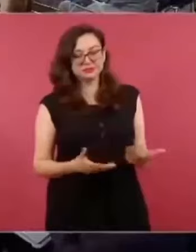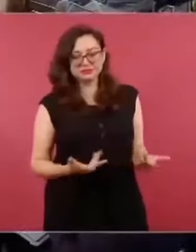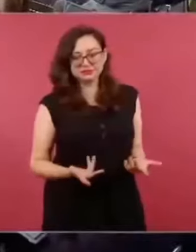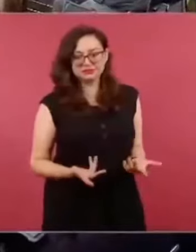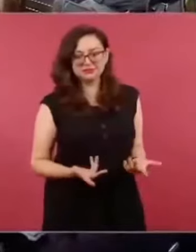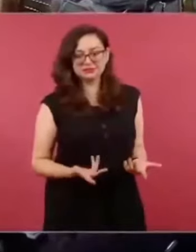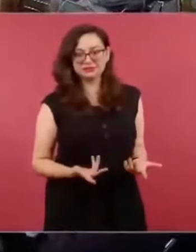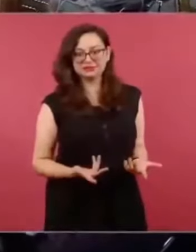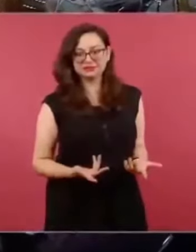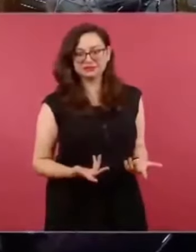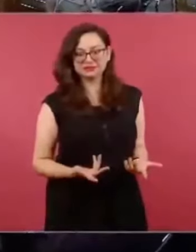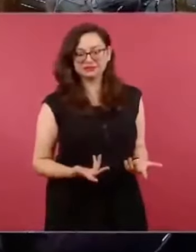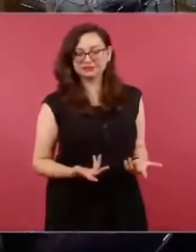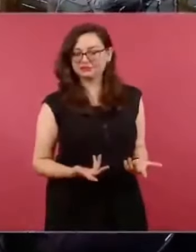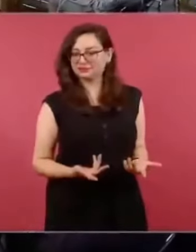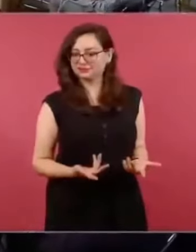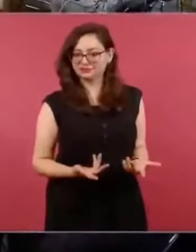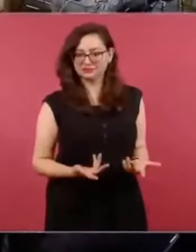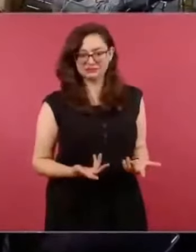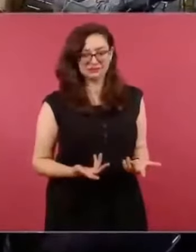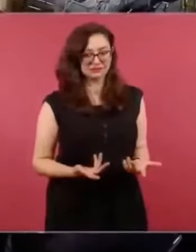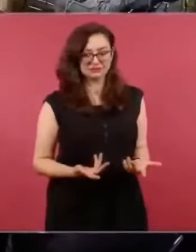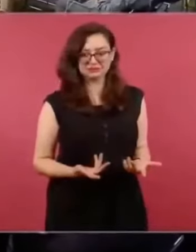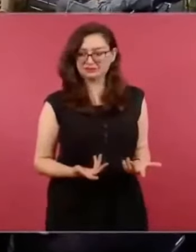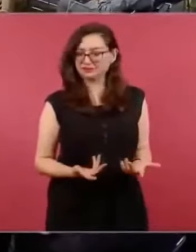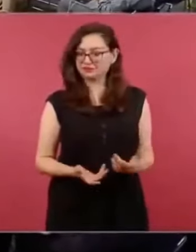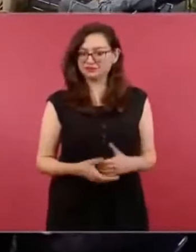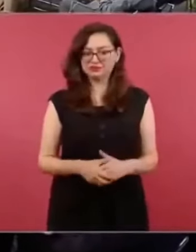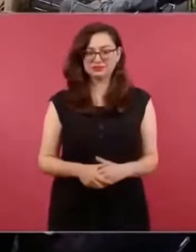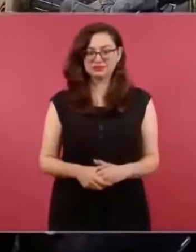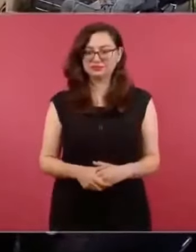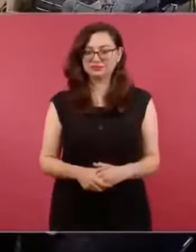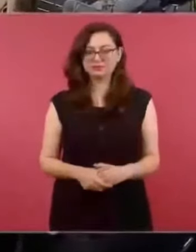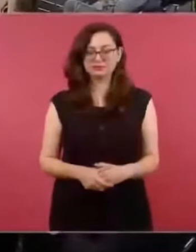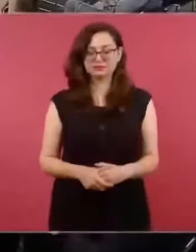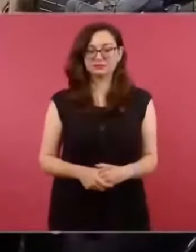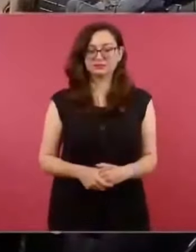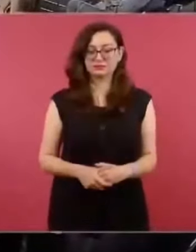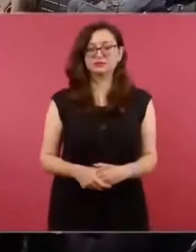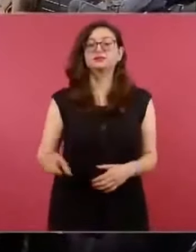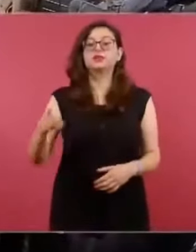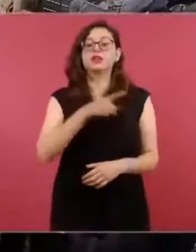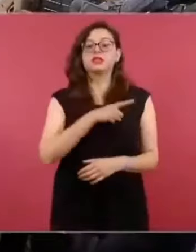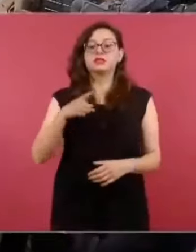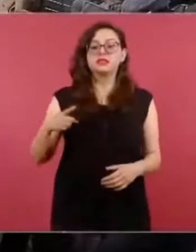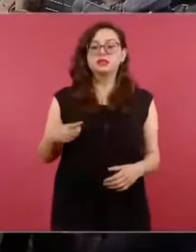no no pues tiene que haber un fundamento